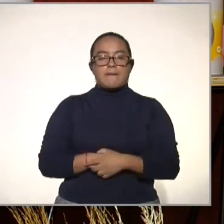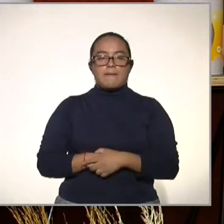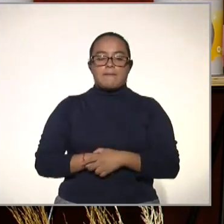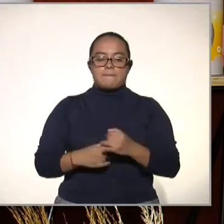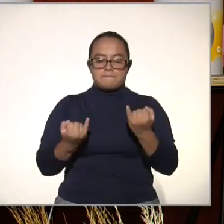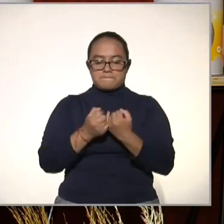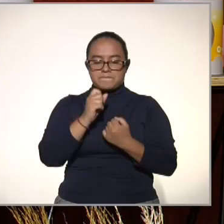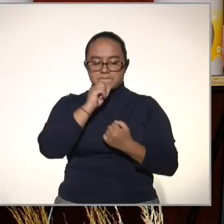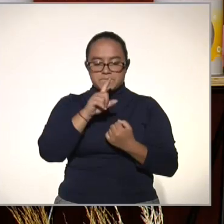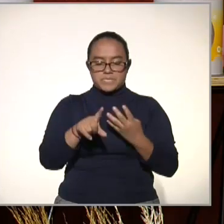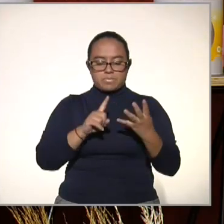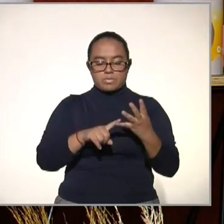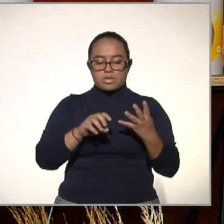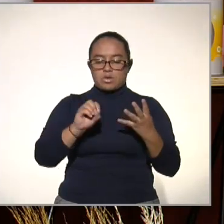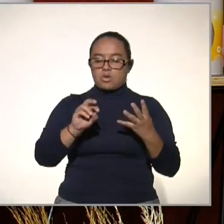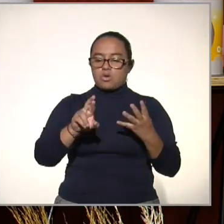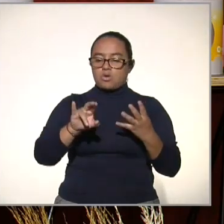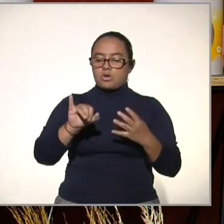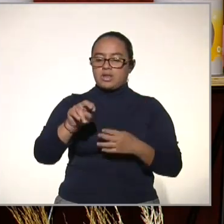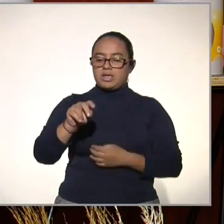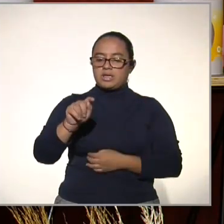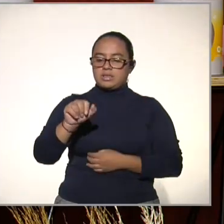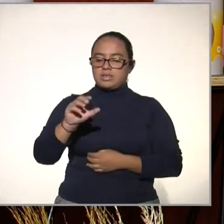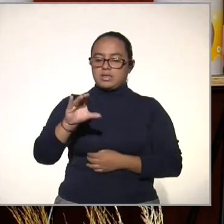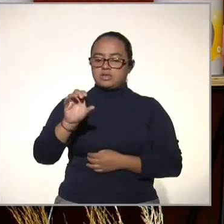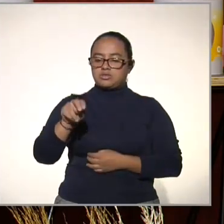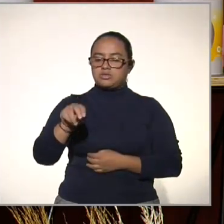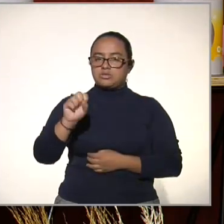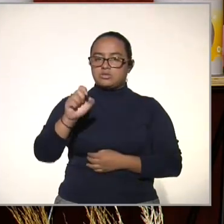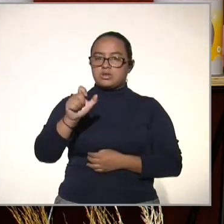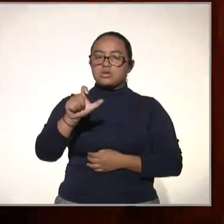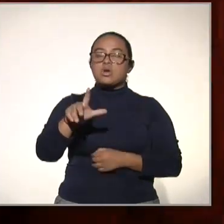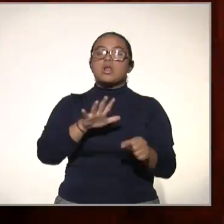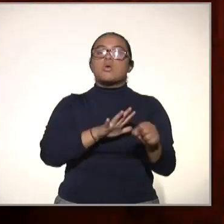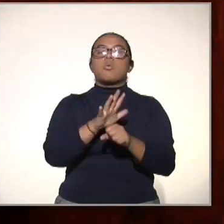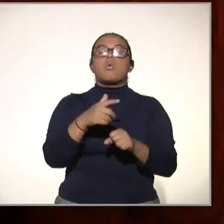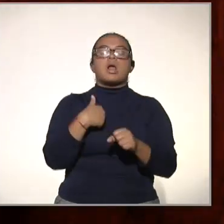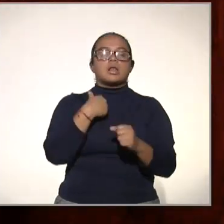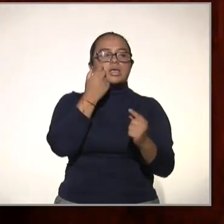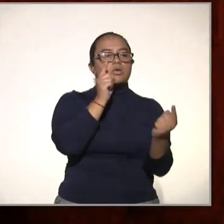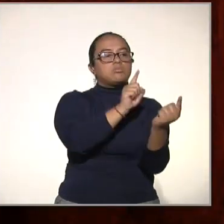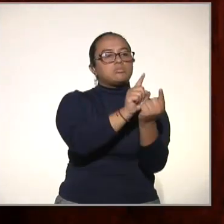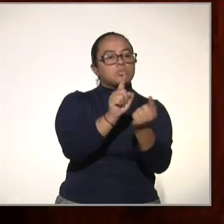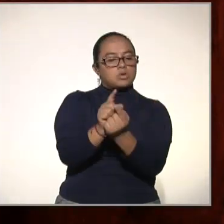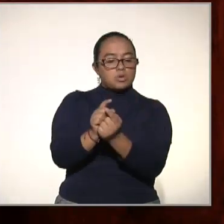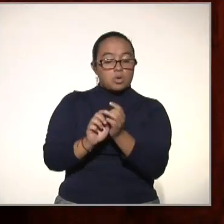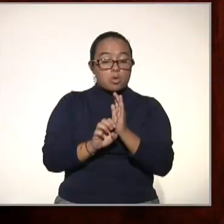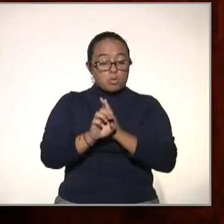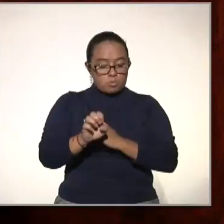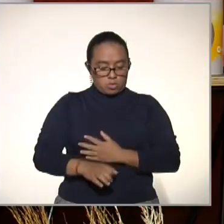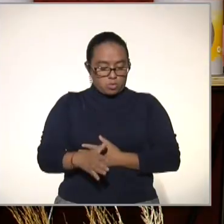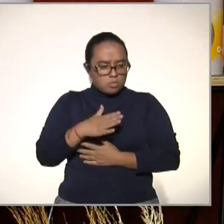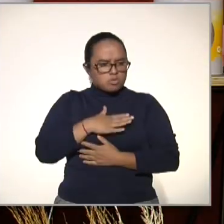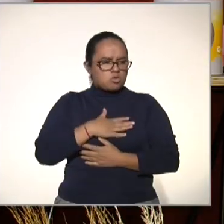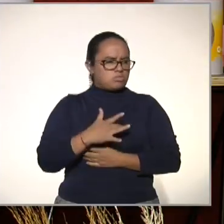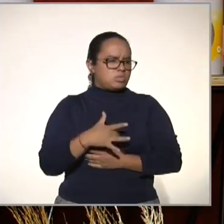la identidad, la orientación sexual, con quién me quiero relacionar, con quién es para mí